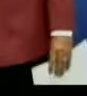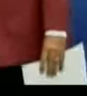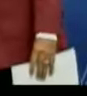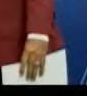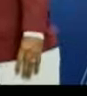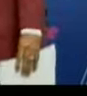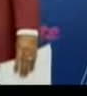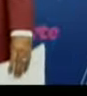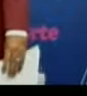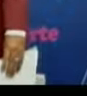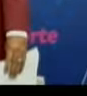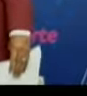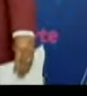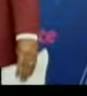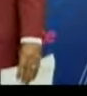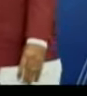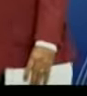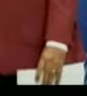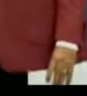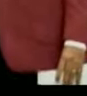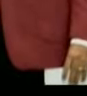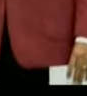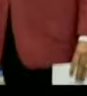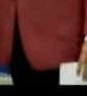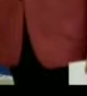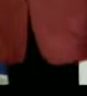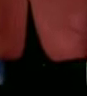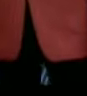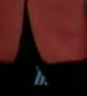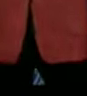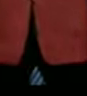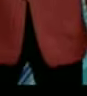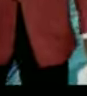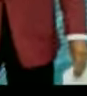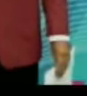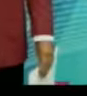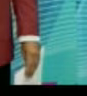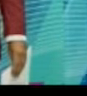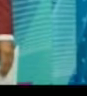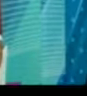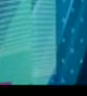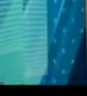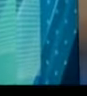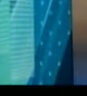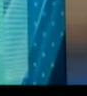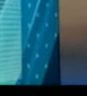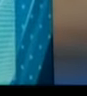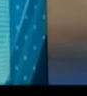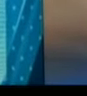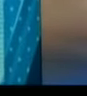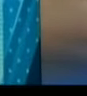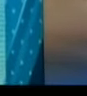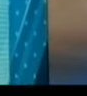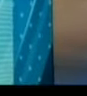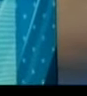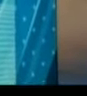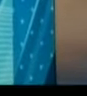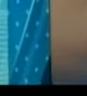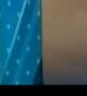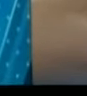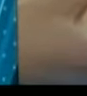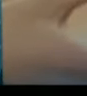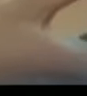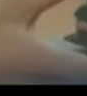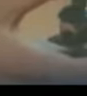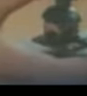Emanuel, Samuel, María, Emanuel, Samuel. Ah, impresionante. Por aquí